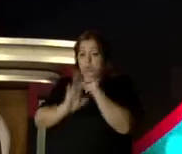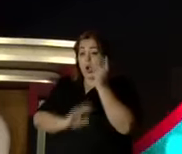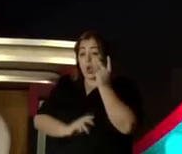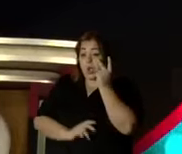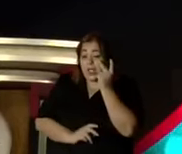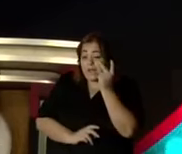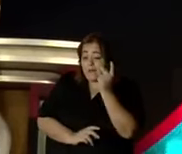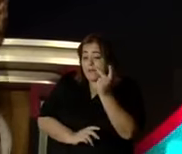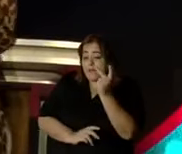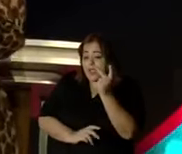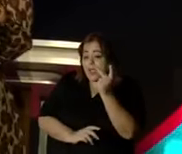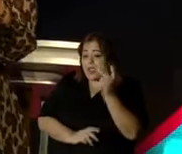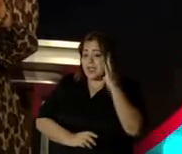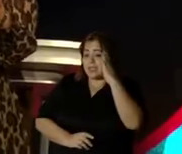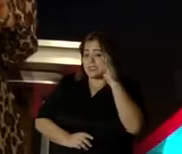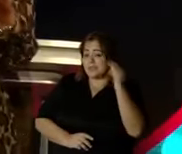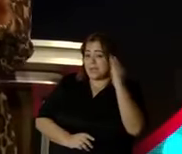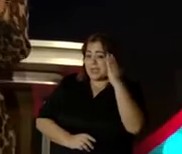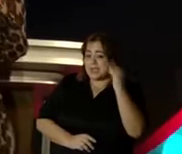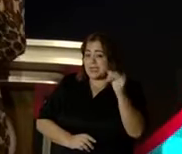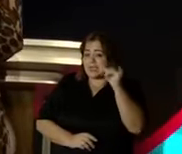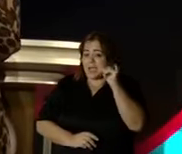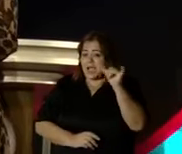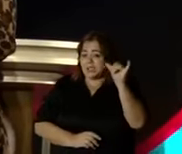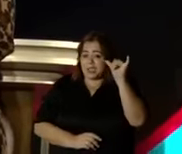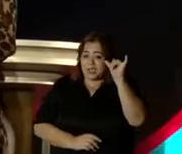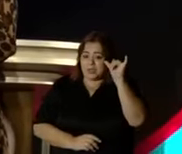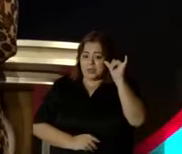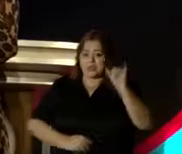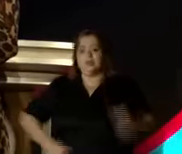vivimos ayer. Quiero agradecer a la